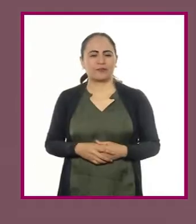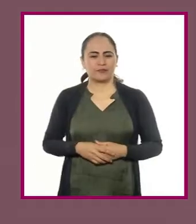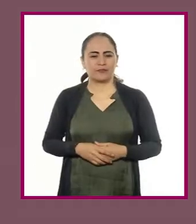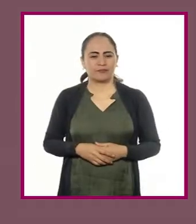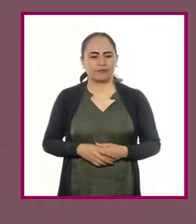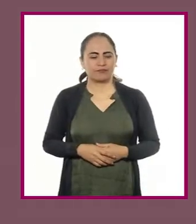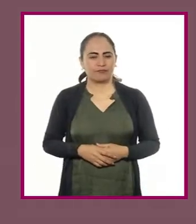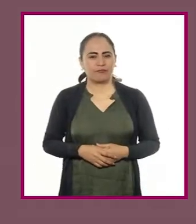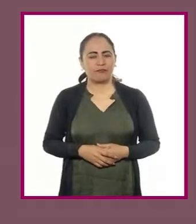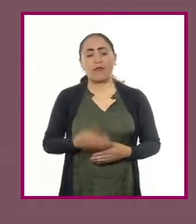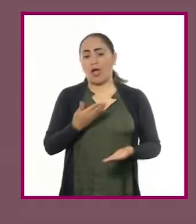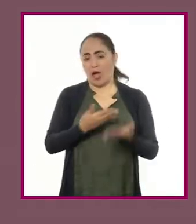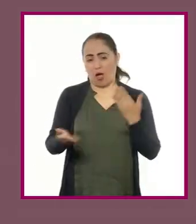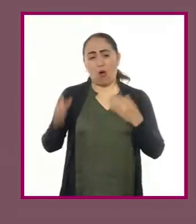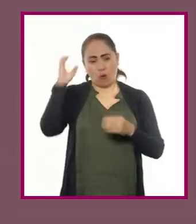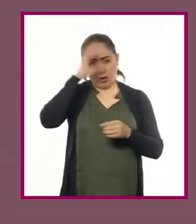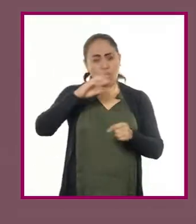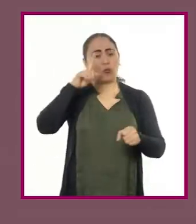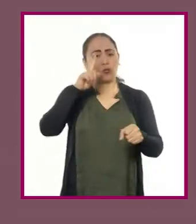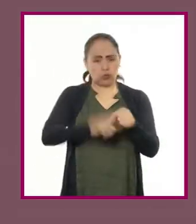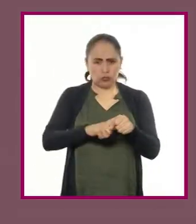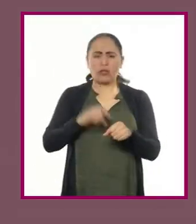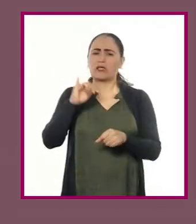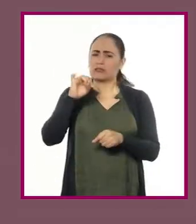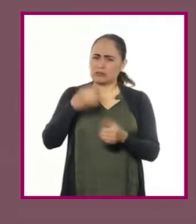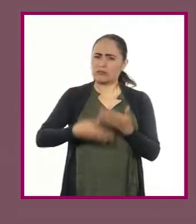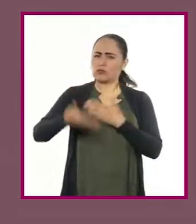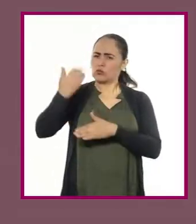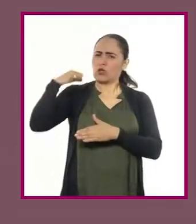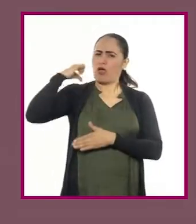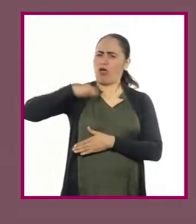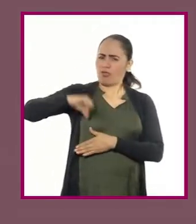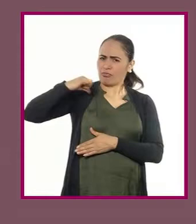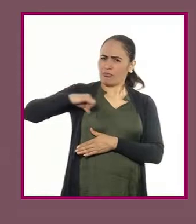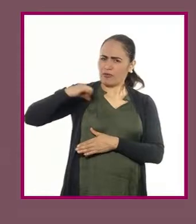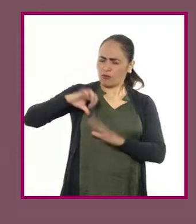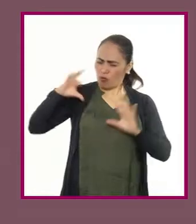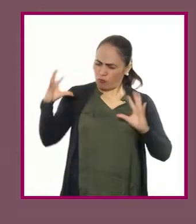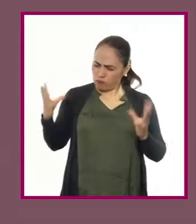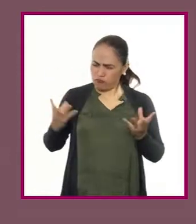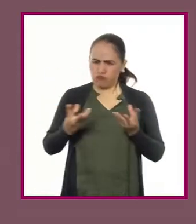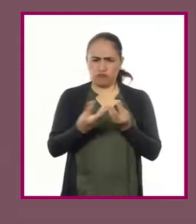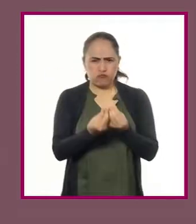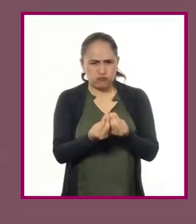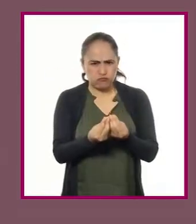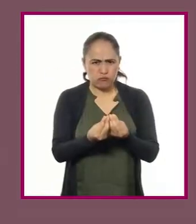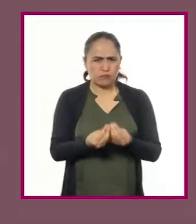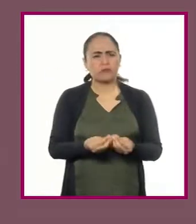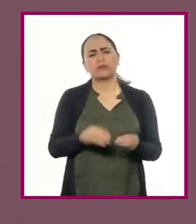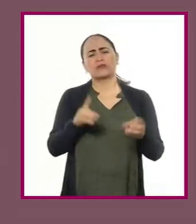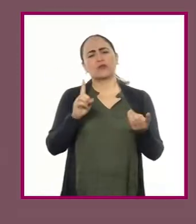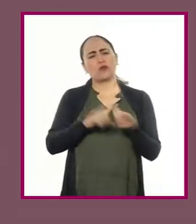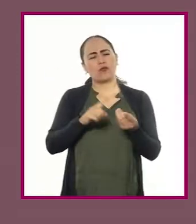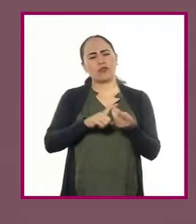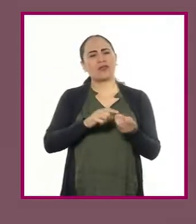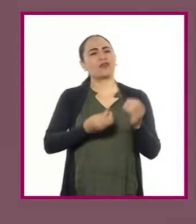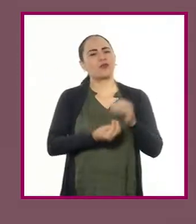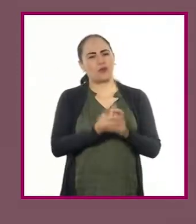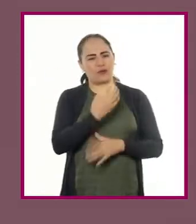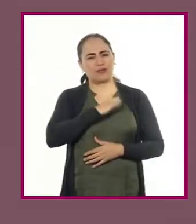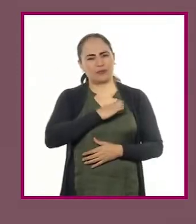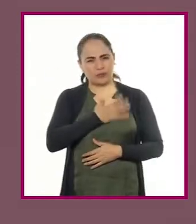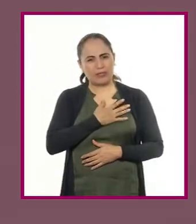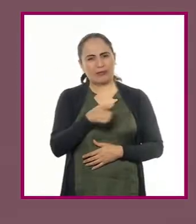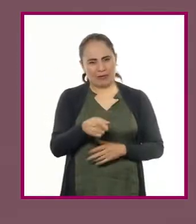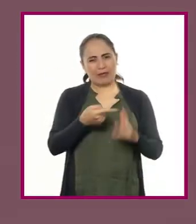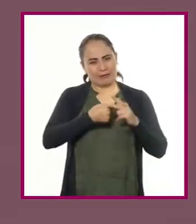Nuestra cultura actual aún preserva varias expresiones producto del mestizaje étnico que tuvo su origen en la Nueva España.